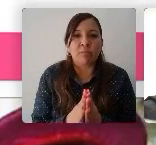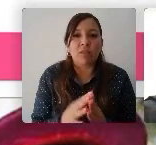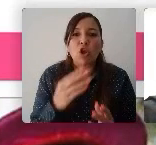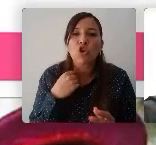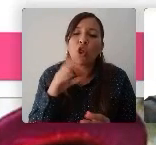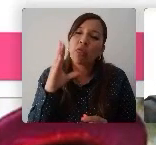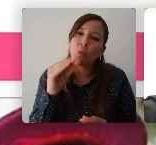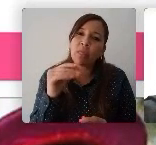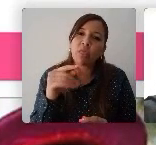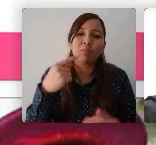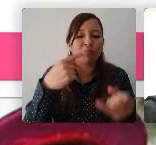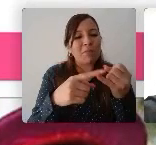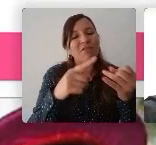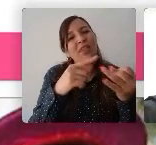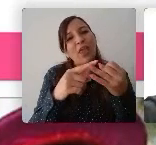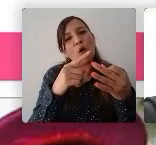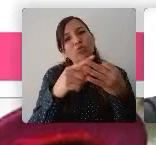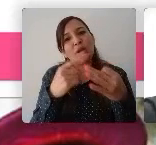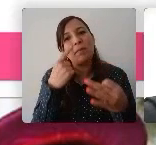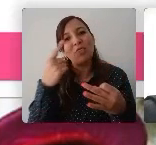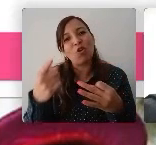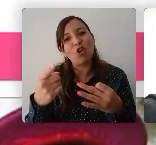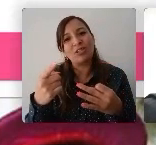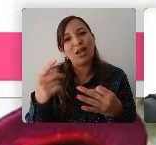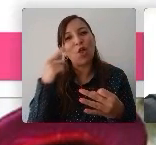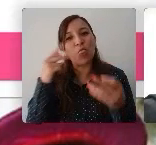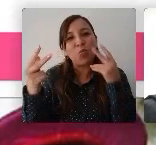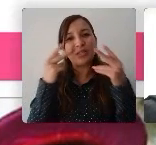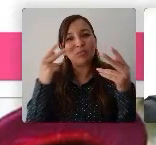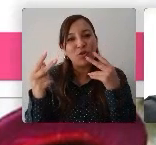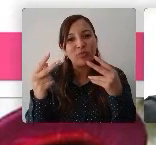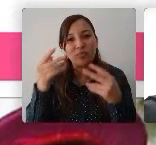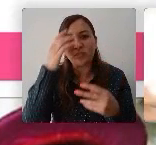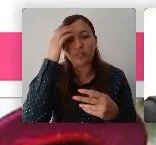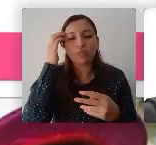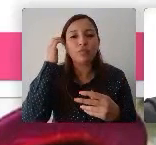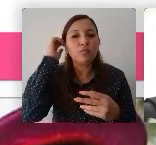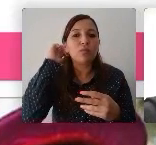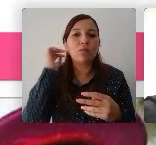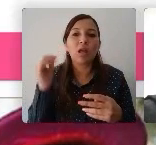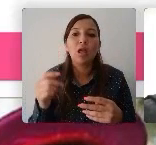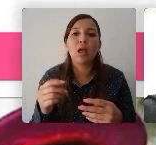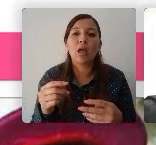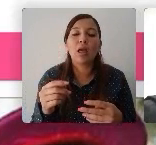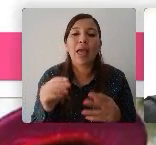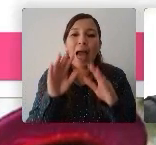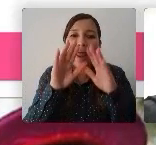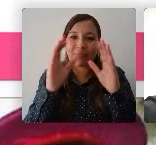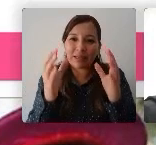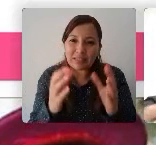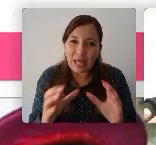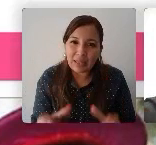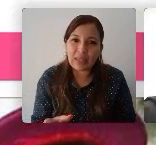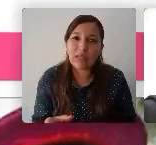turismo, ¿no? Que tiene que ver con actividades culturales, artesanía, sino estamos hablando